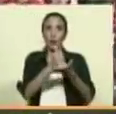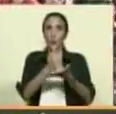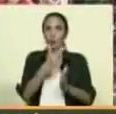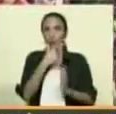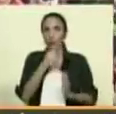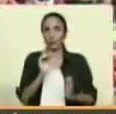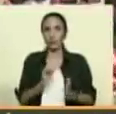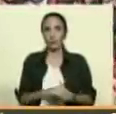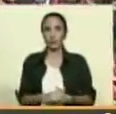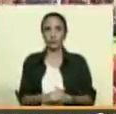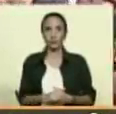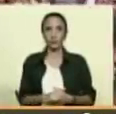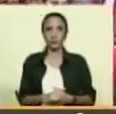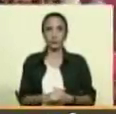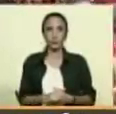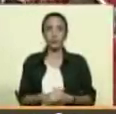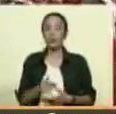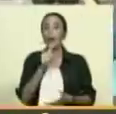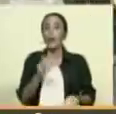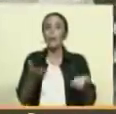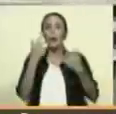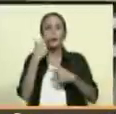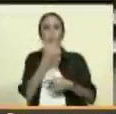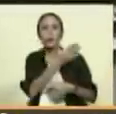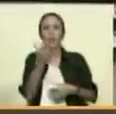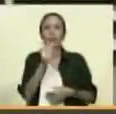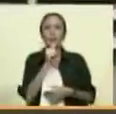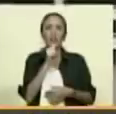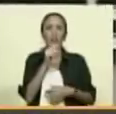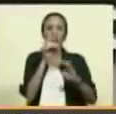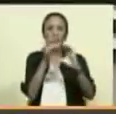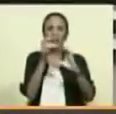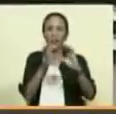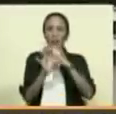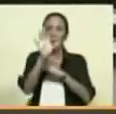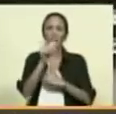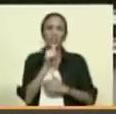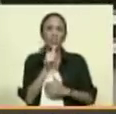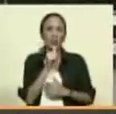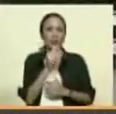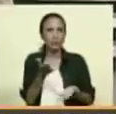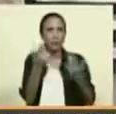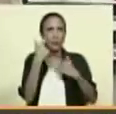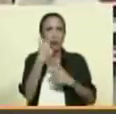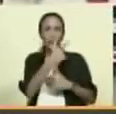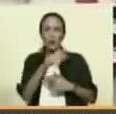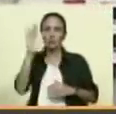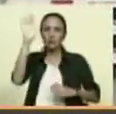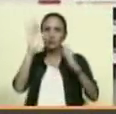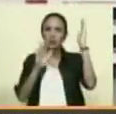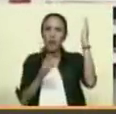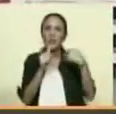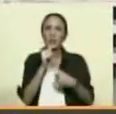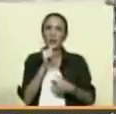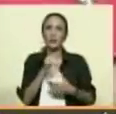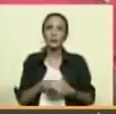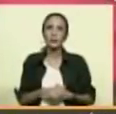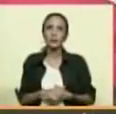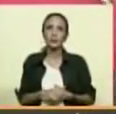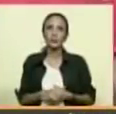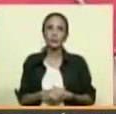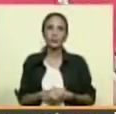todo. Levanten el carnet de la patria para ver quién tiene carnet de la patria.